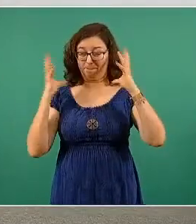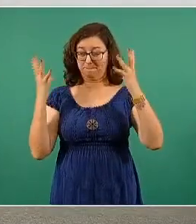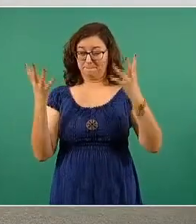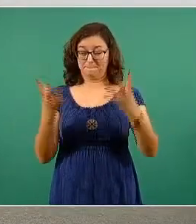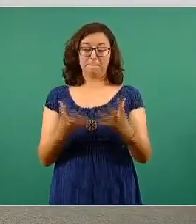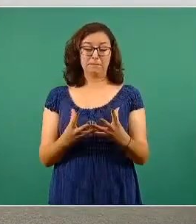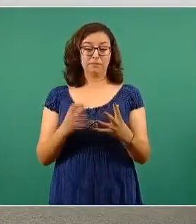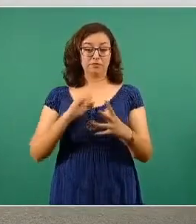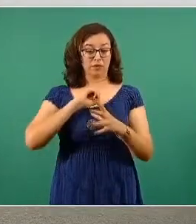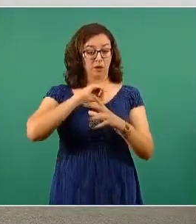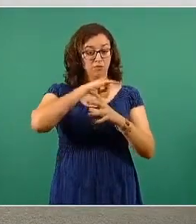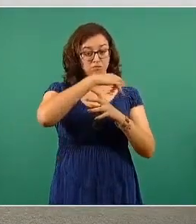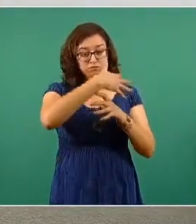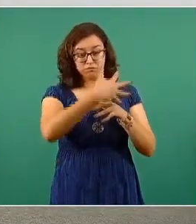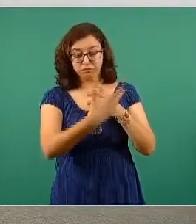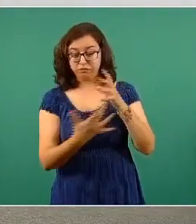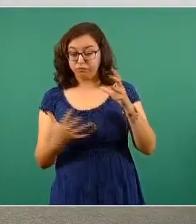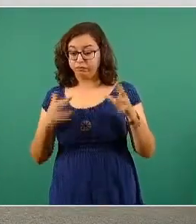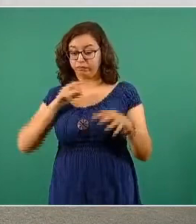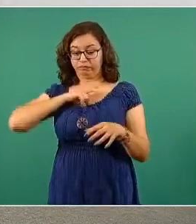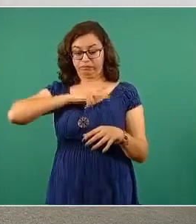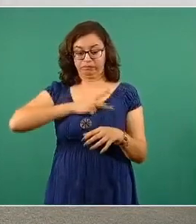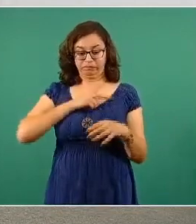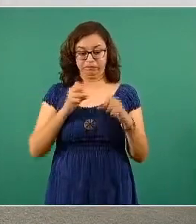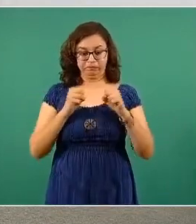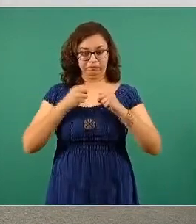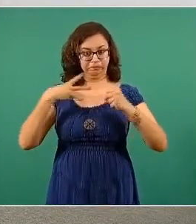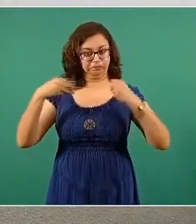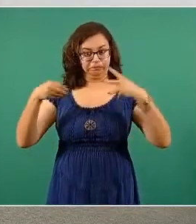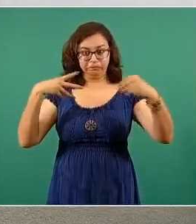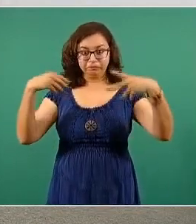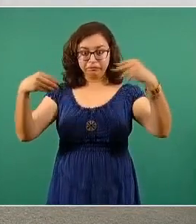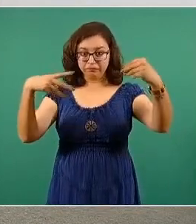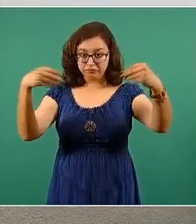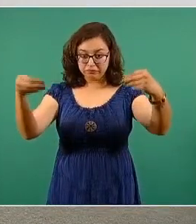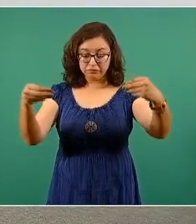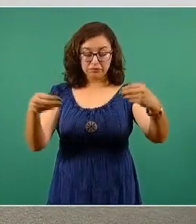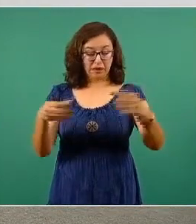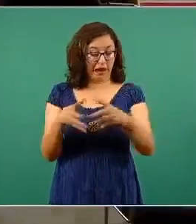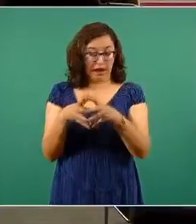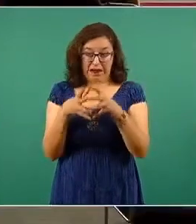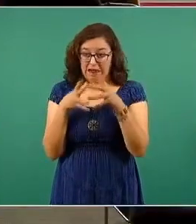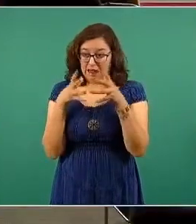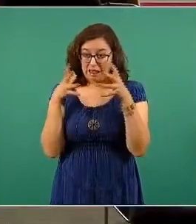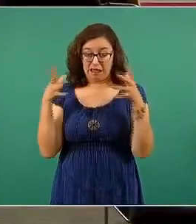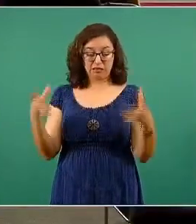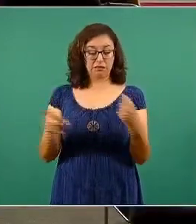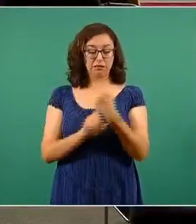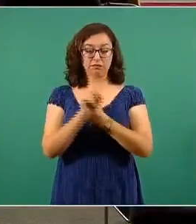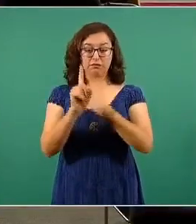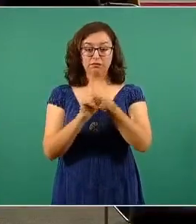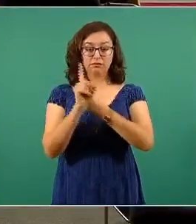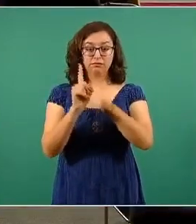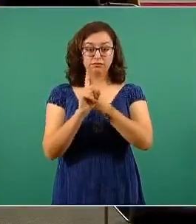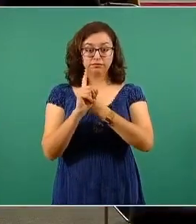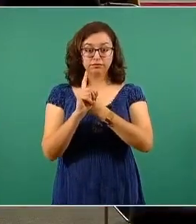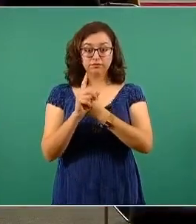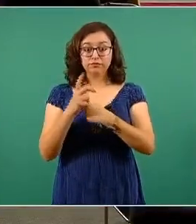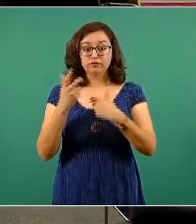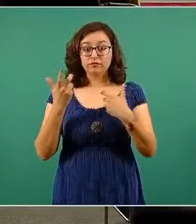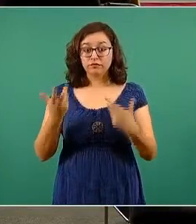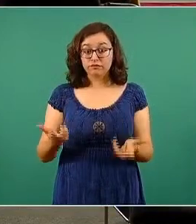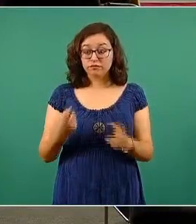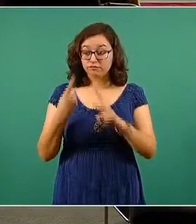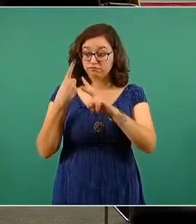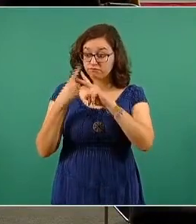país, no es posible, no solo para México, sino para todos los países en el mundo, no es posible tener